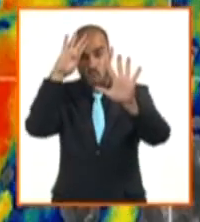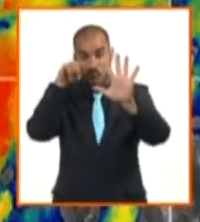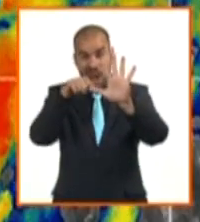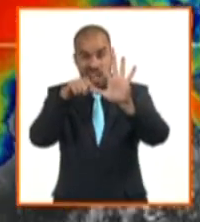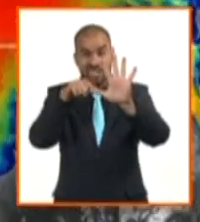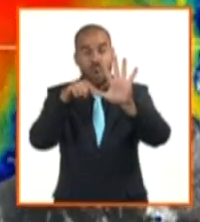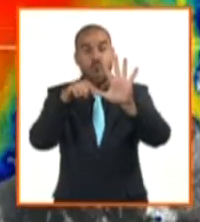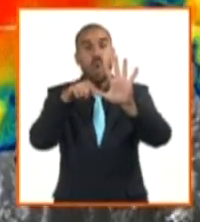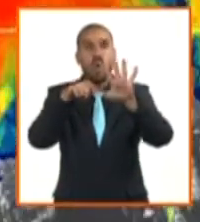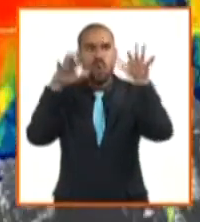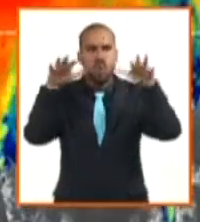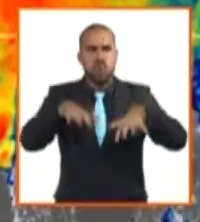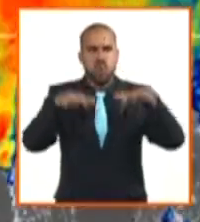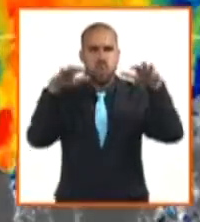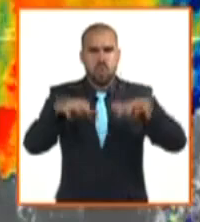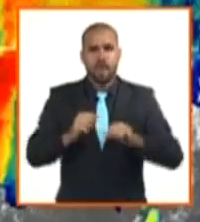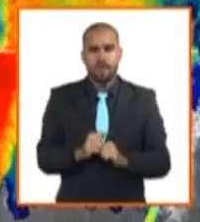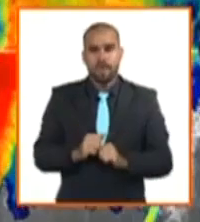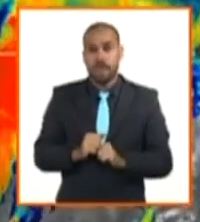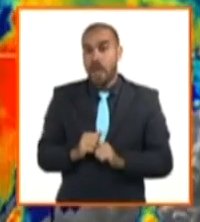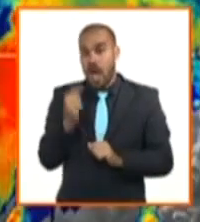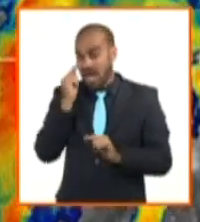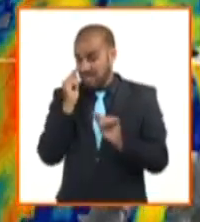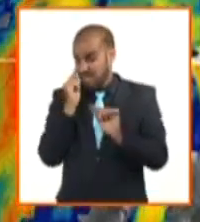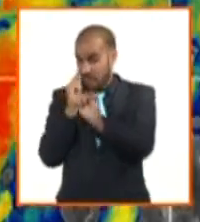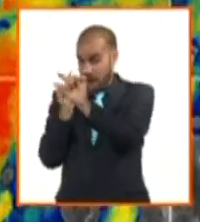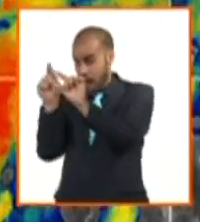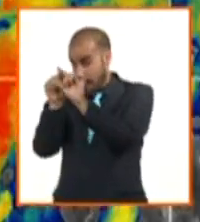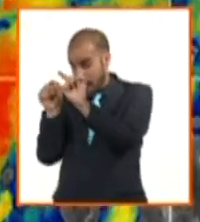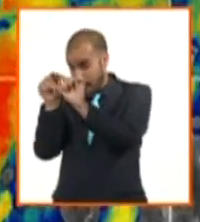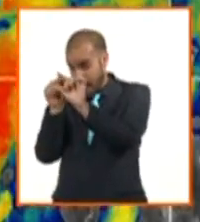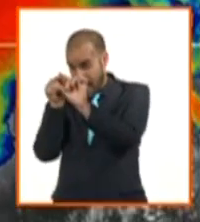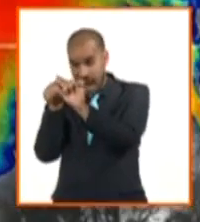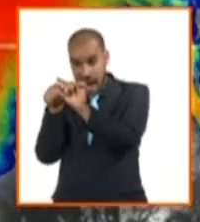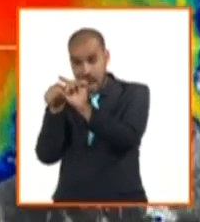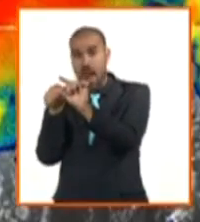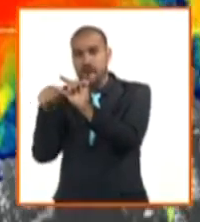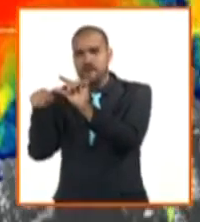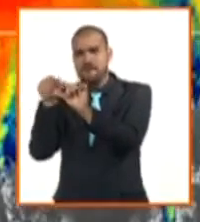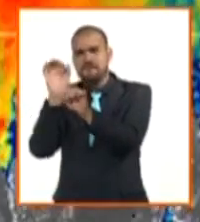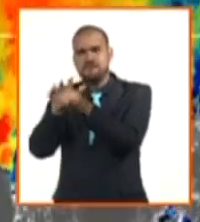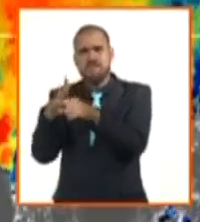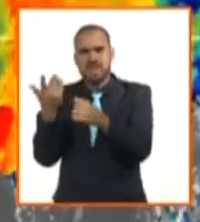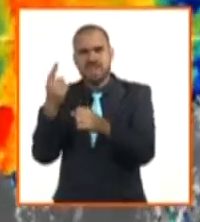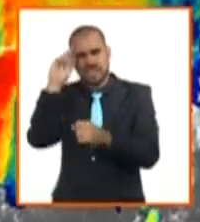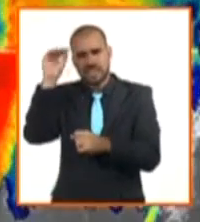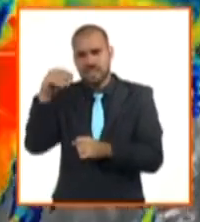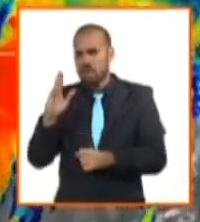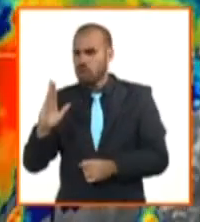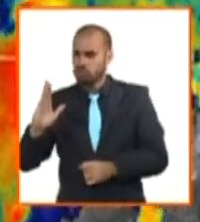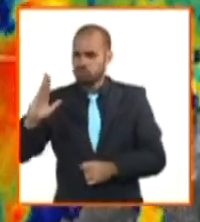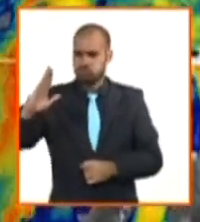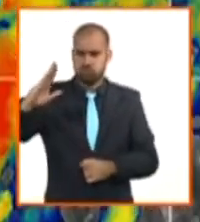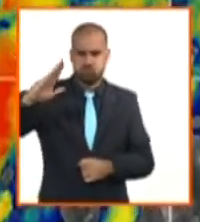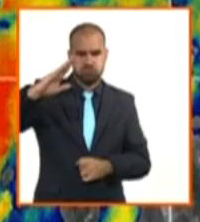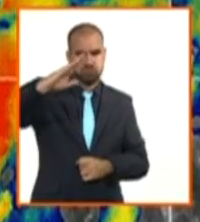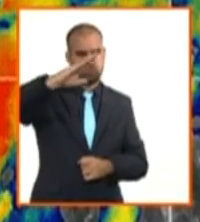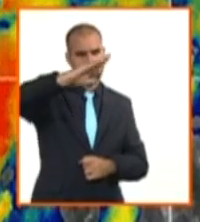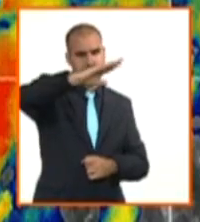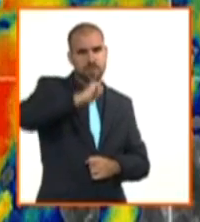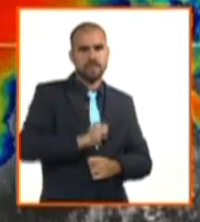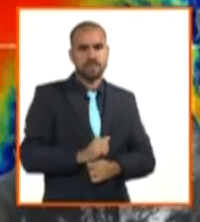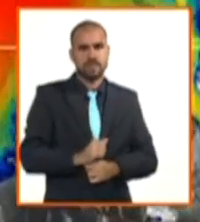baja ahora debe empezar a moverse hacia el nordeste rumbos próximos por el sudeste económico y a medida que gana en